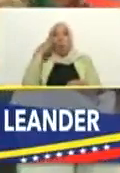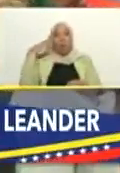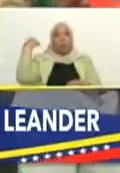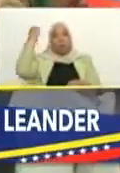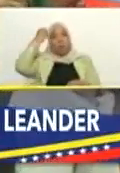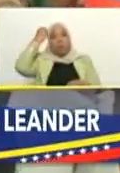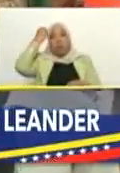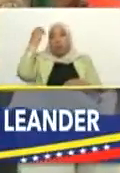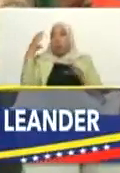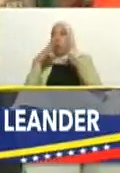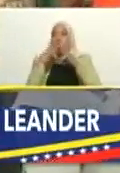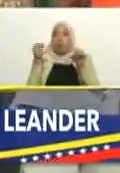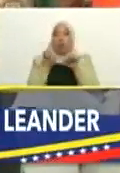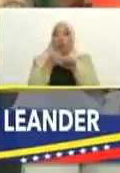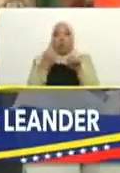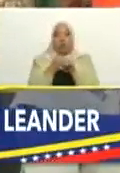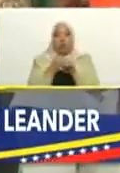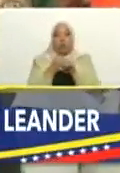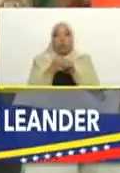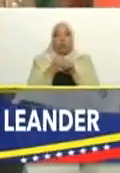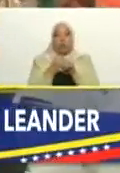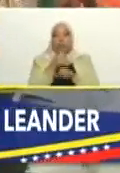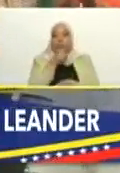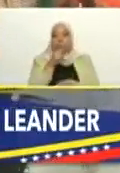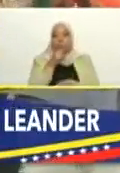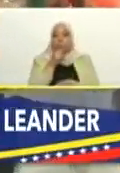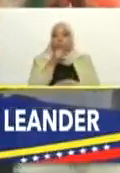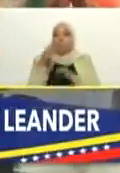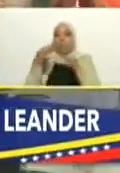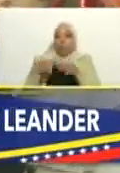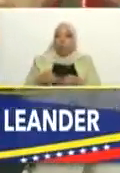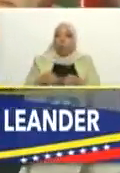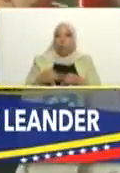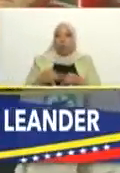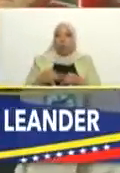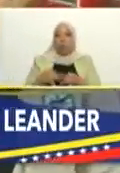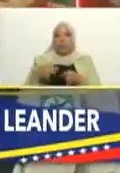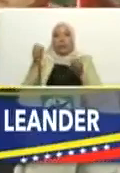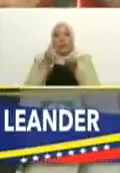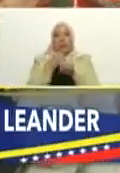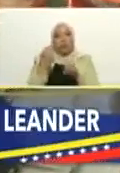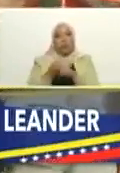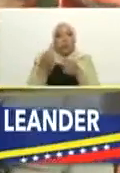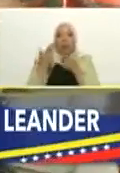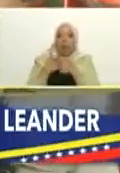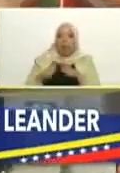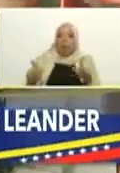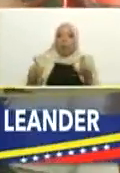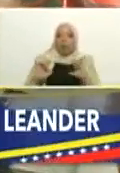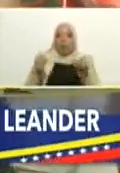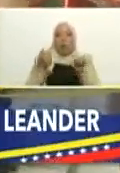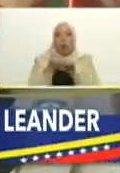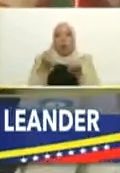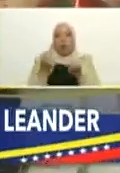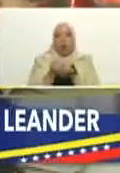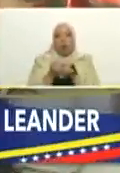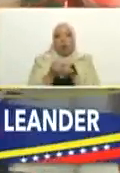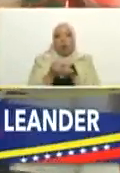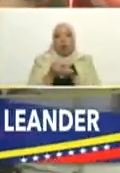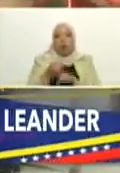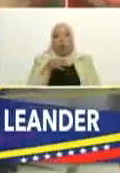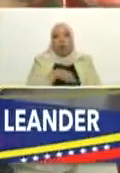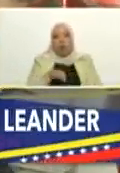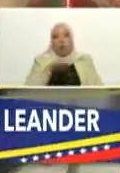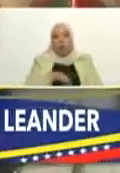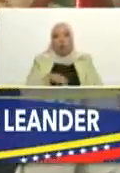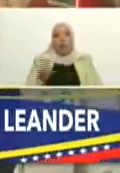Miranda en toda esa proeza, cuando creemos en verdad en que nuestra libertad empieza por el trabajo. Aquí somos